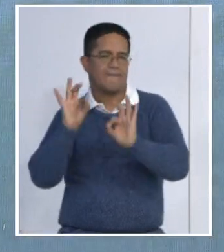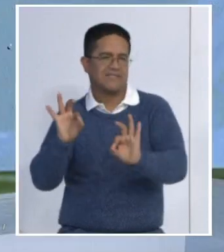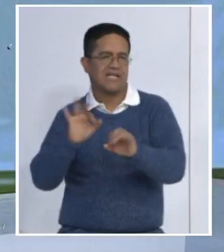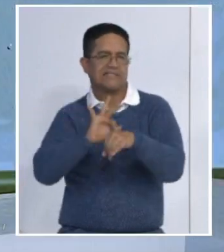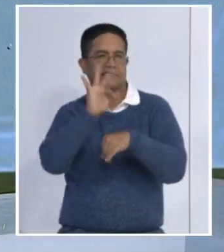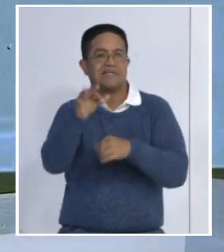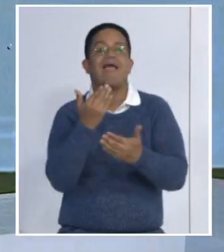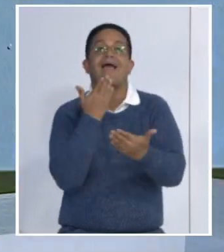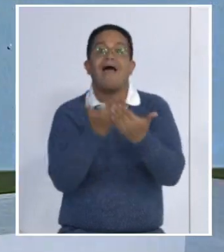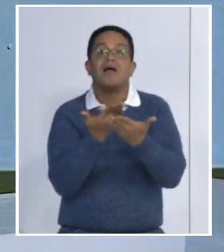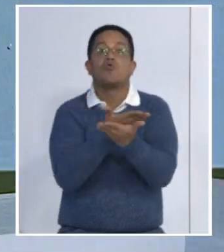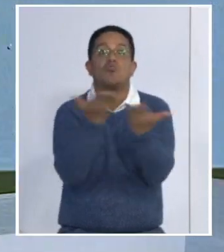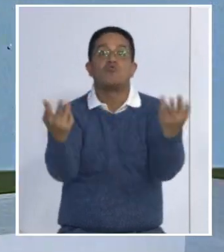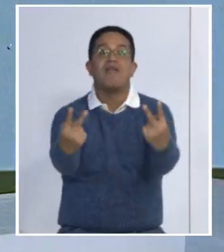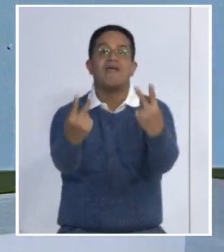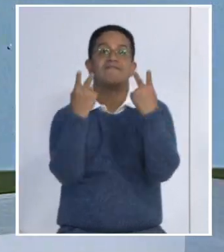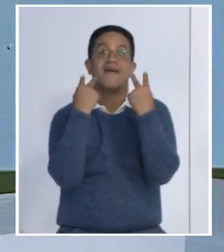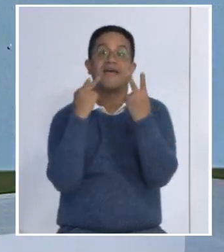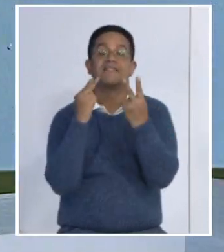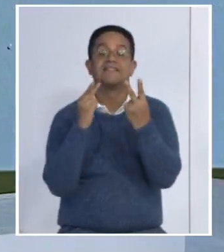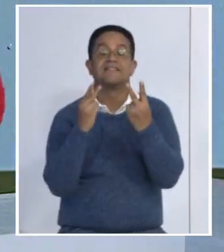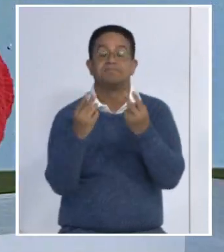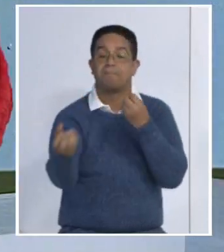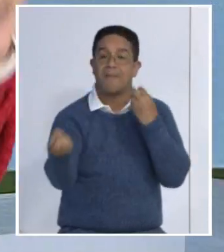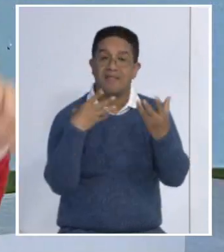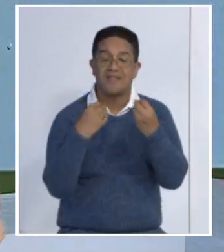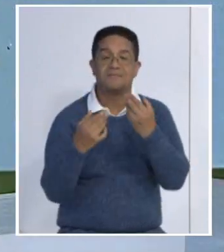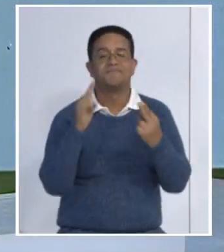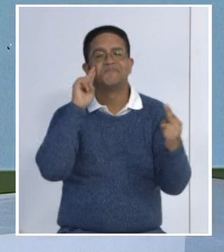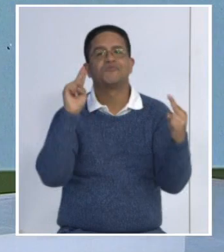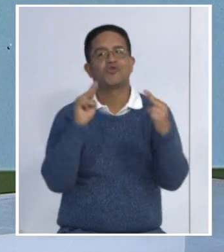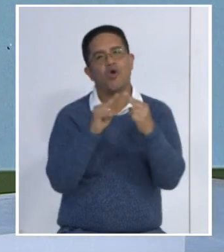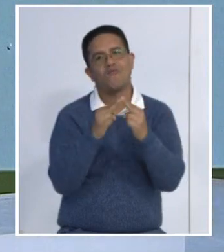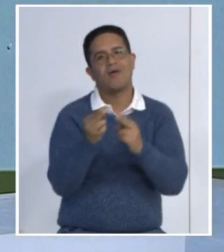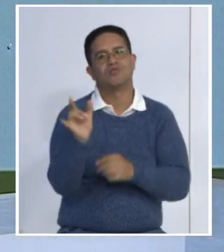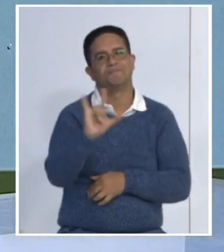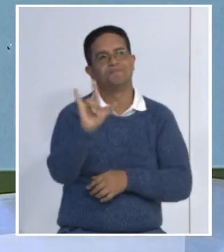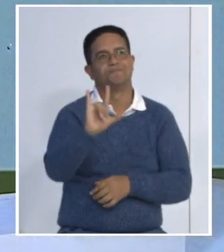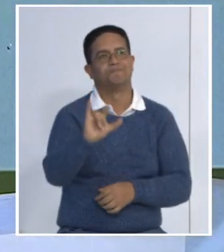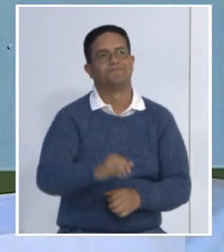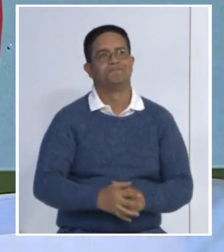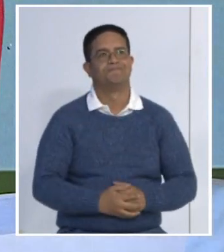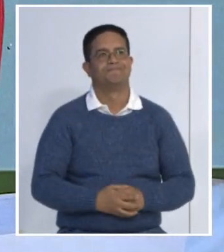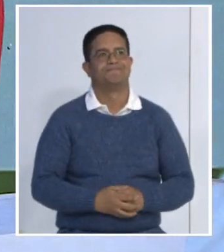Gracias a ustedes por la sintonía, la participación. Será hasta una próxima oportunidad.